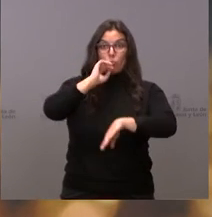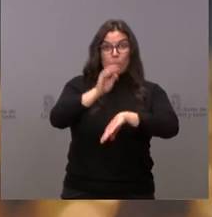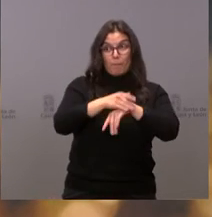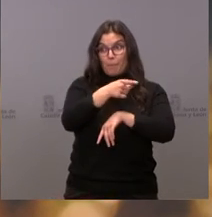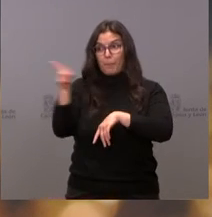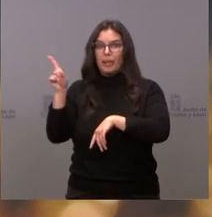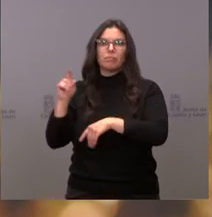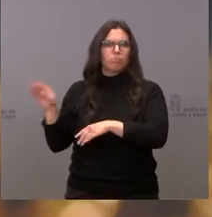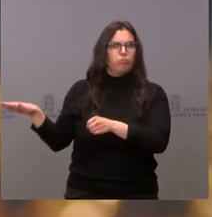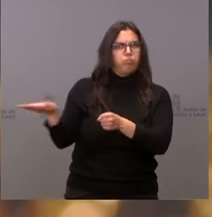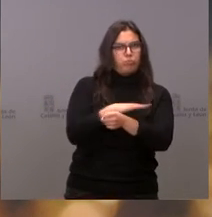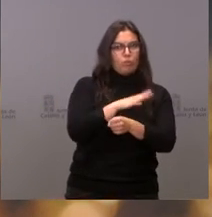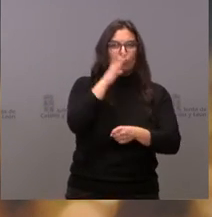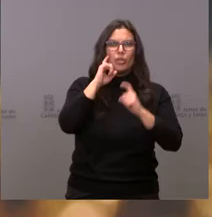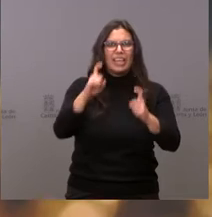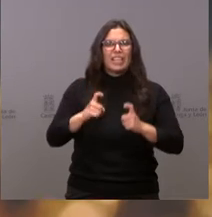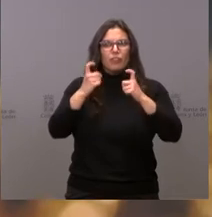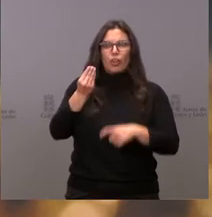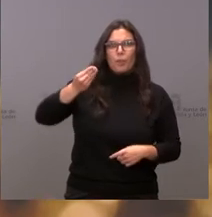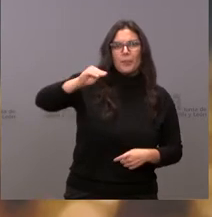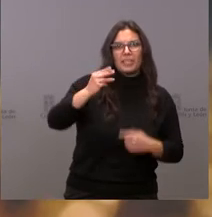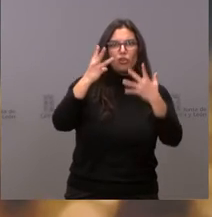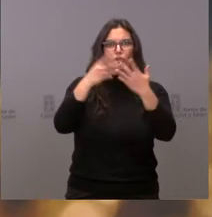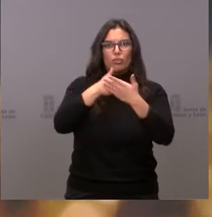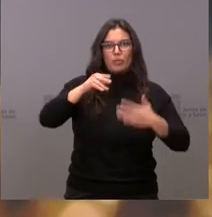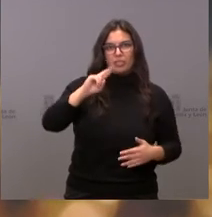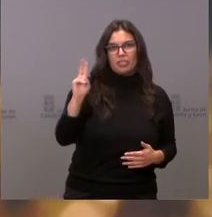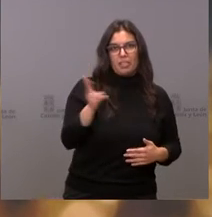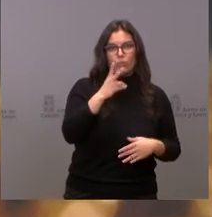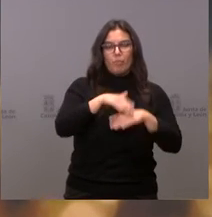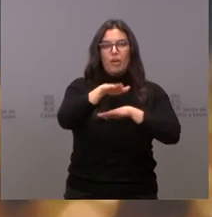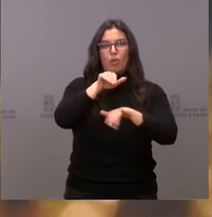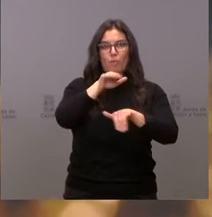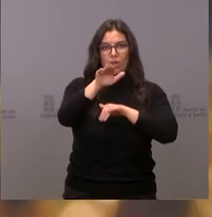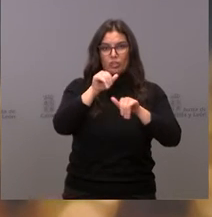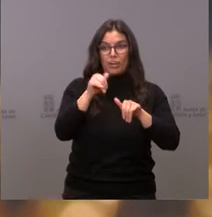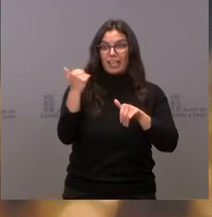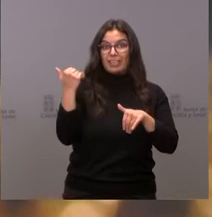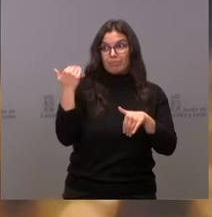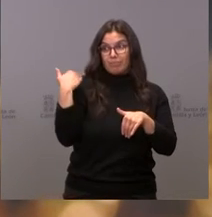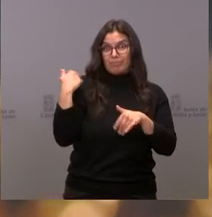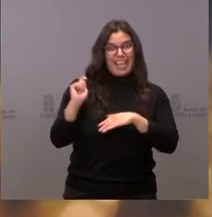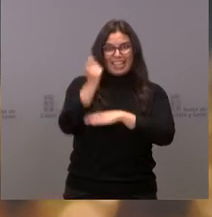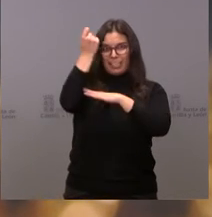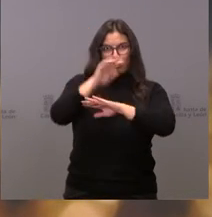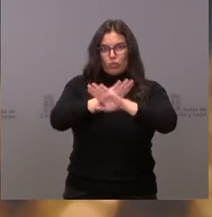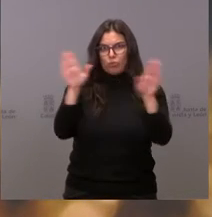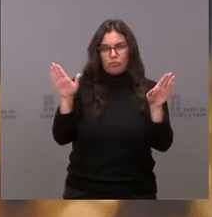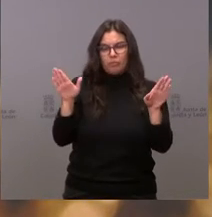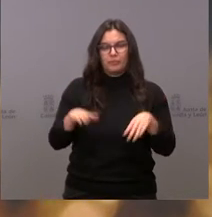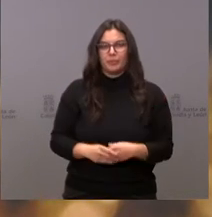vamos a hacer un esfuerzo adicional de 8 millones de euros más a la convocatoria que ha sido un total éxito